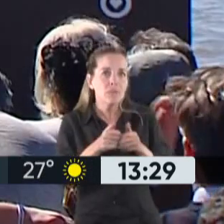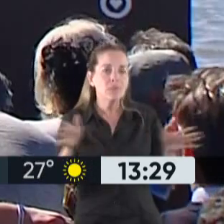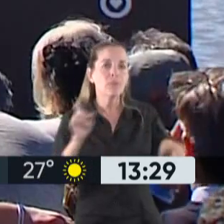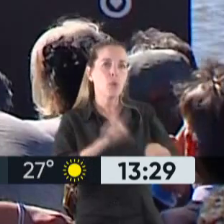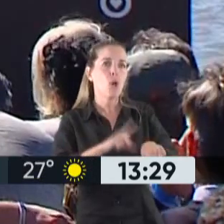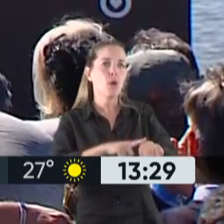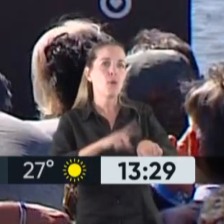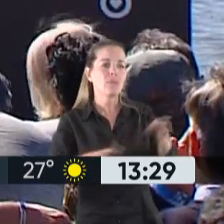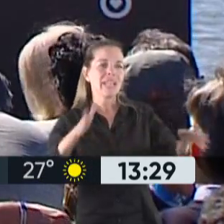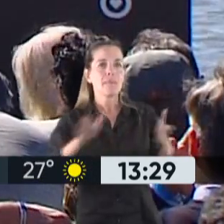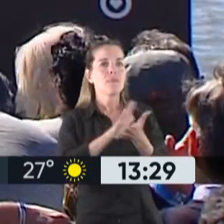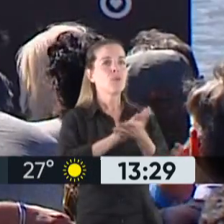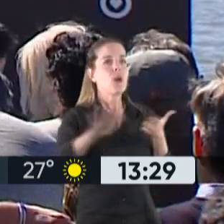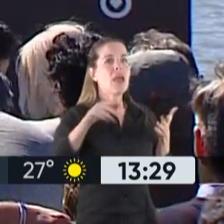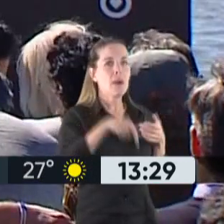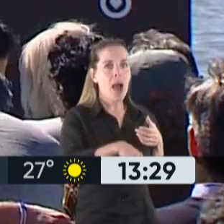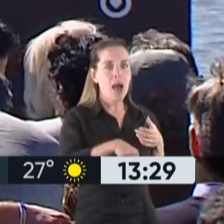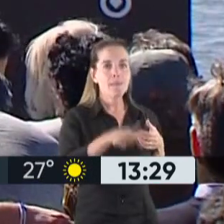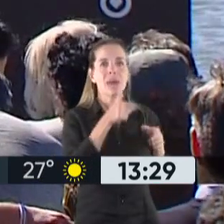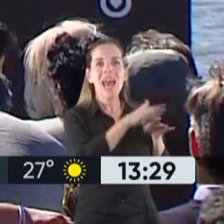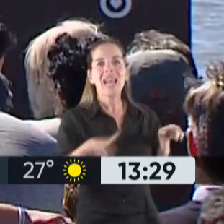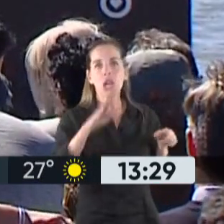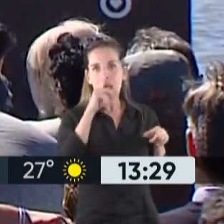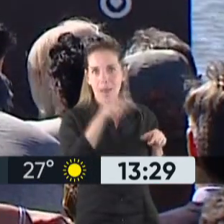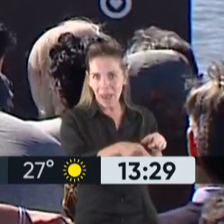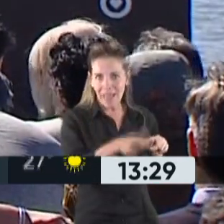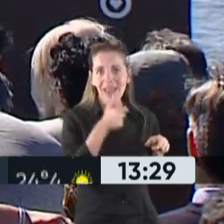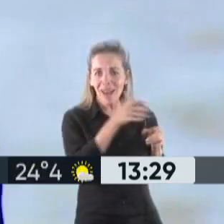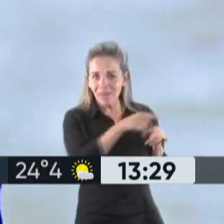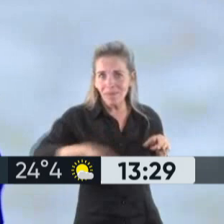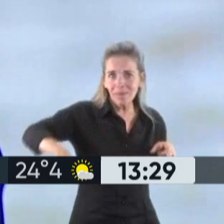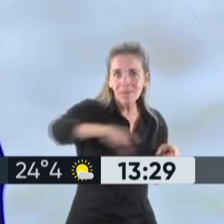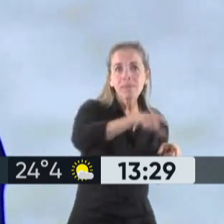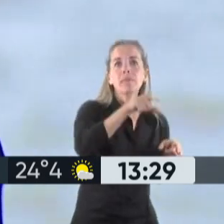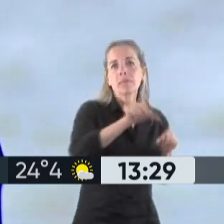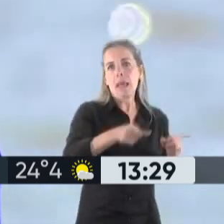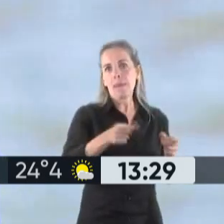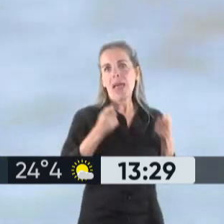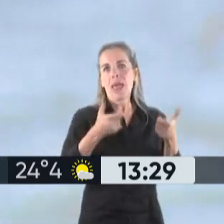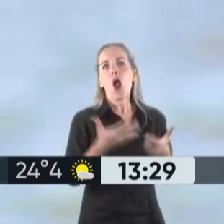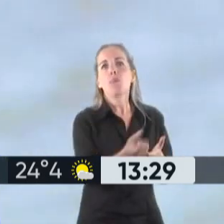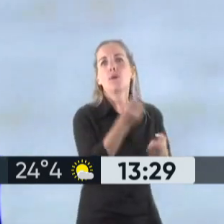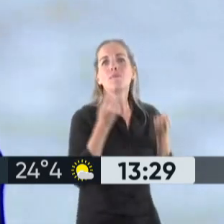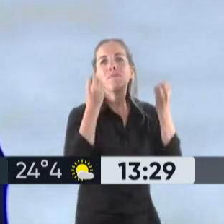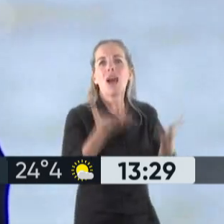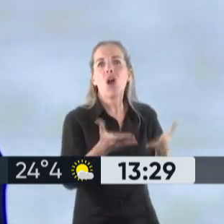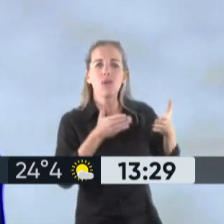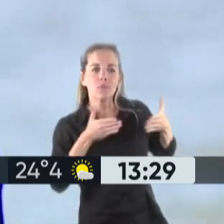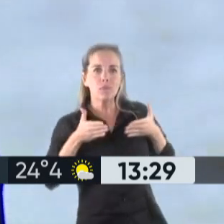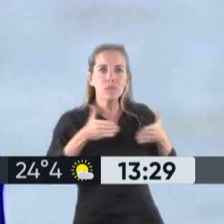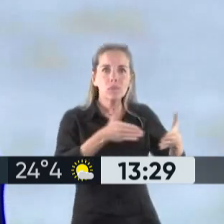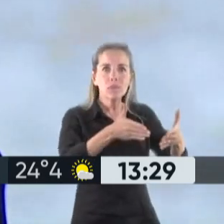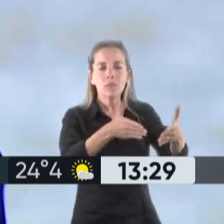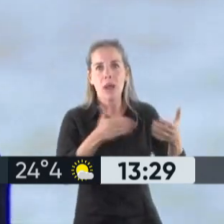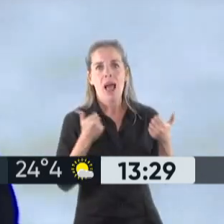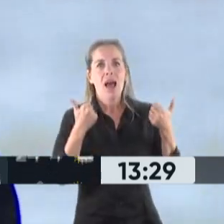tiempo para el Río de la Plata y para la navegabilidad del Río de la Plata, que favorece a toda la